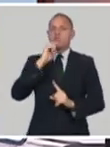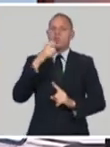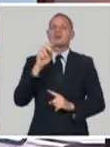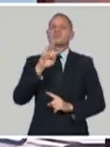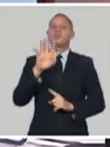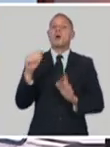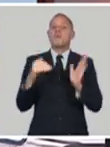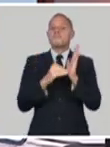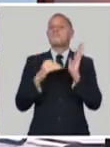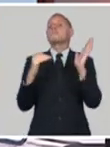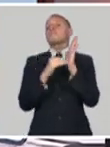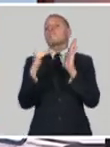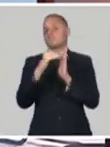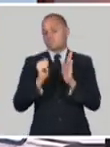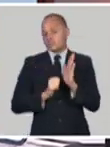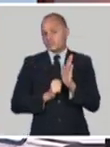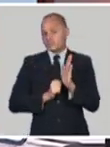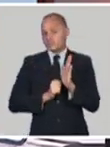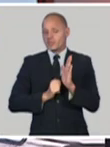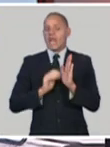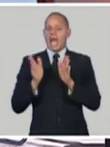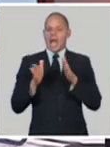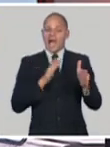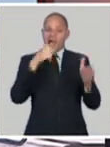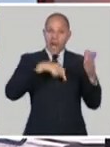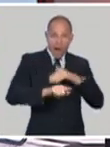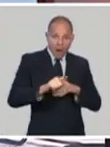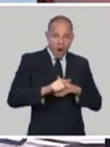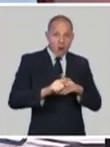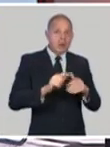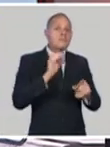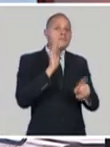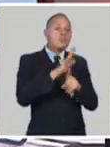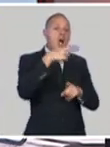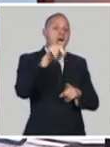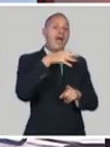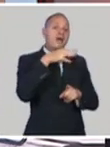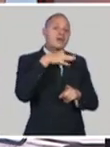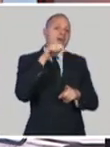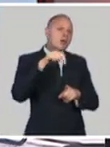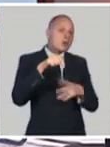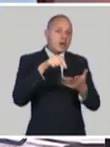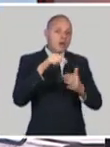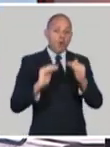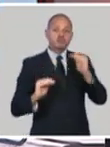el fondo de salario de la tarea de ordenamiento es 139,000 millones.